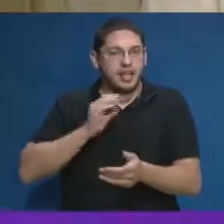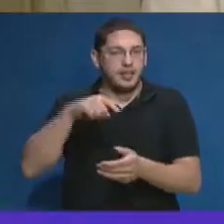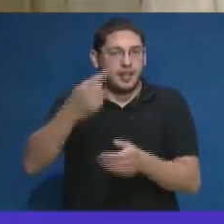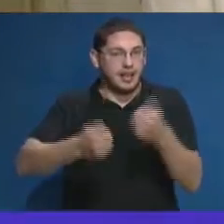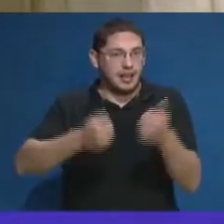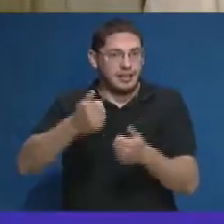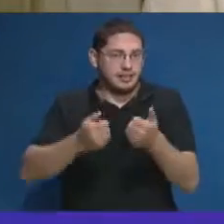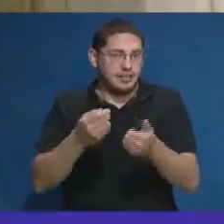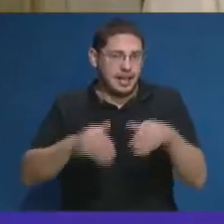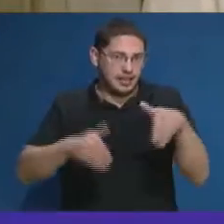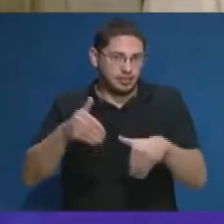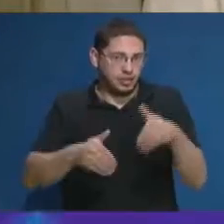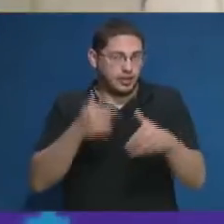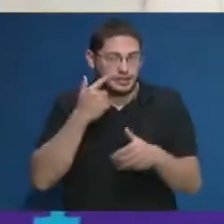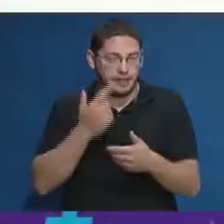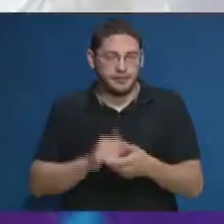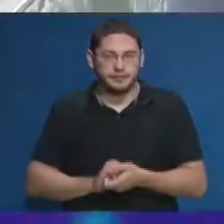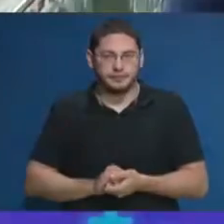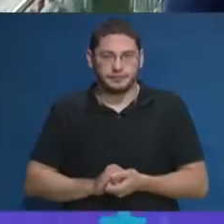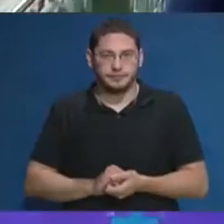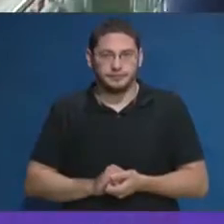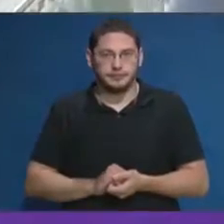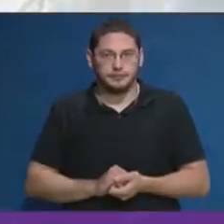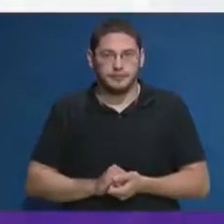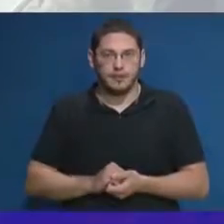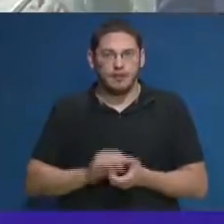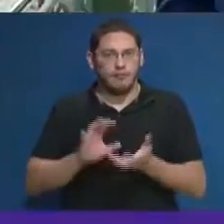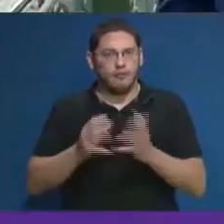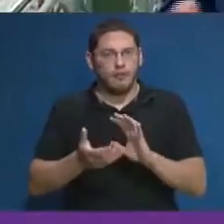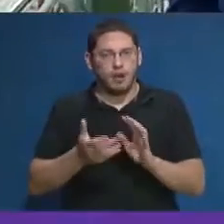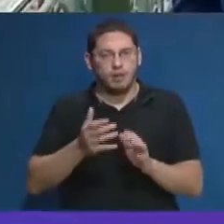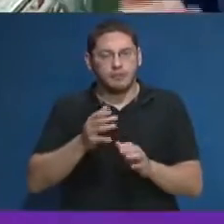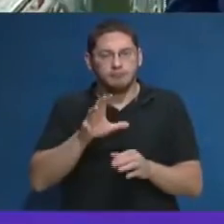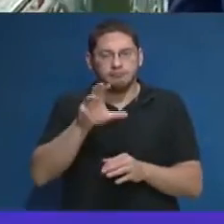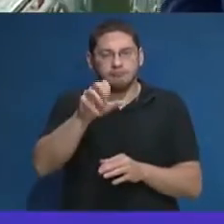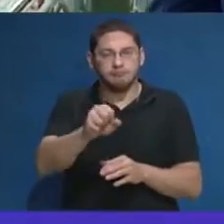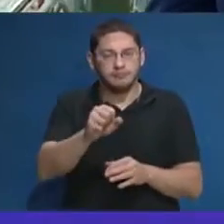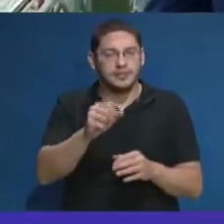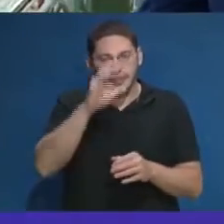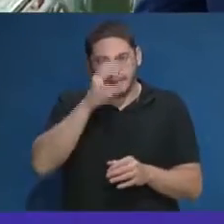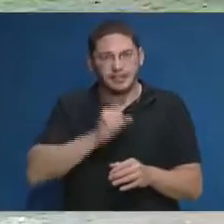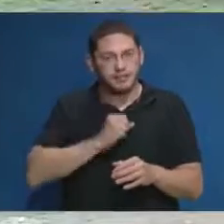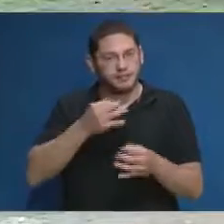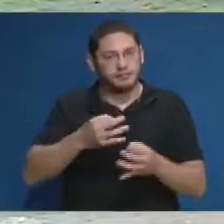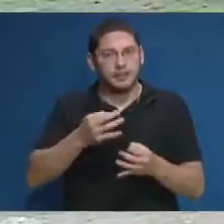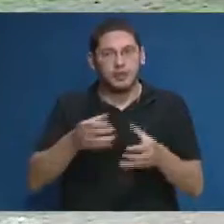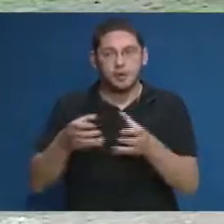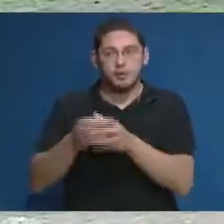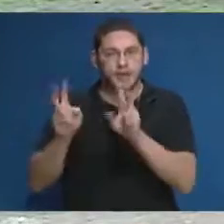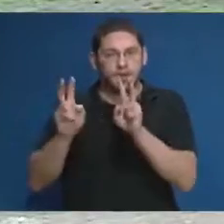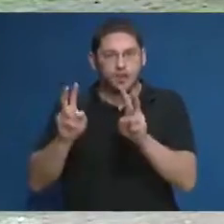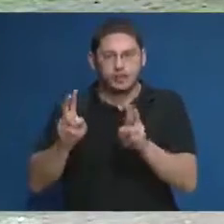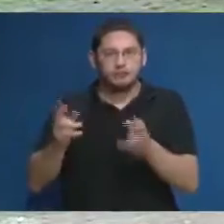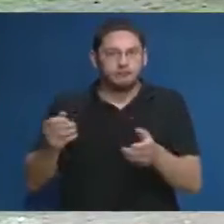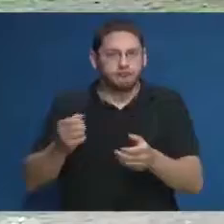maipucinos para el año que viene, para las próximas elecciones. La verdad que es todo un desafío. Se suma toda una camada de dirigentes jóvenes del peronismo con ganas,